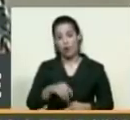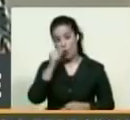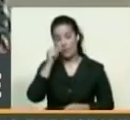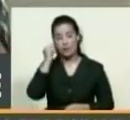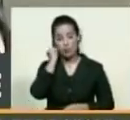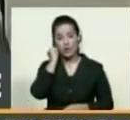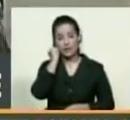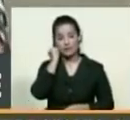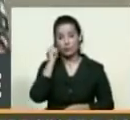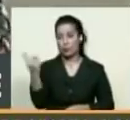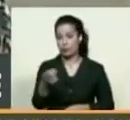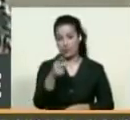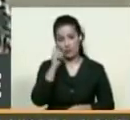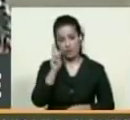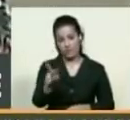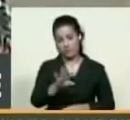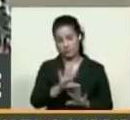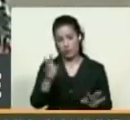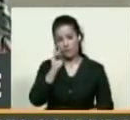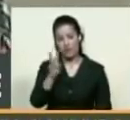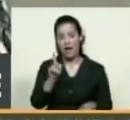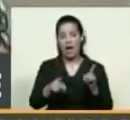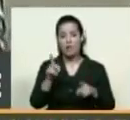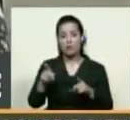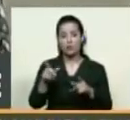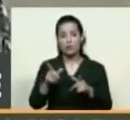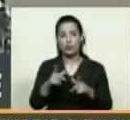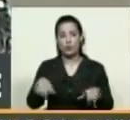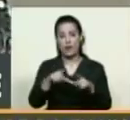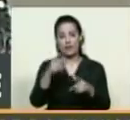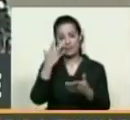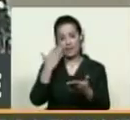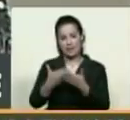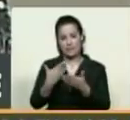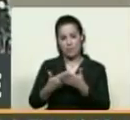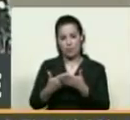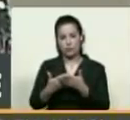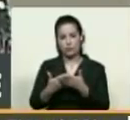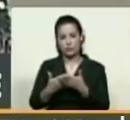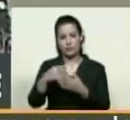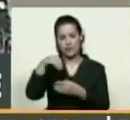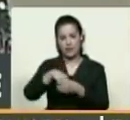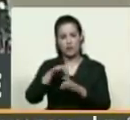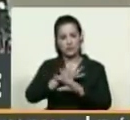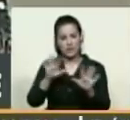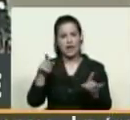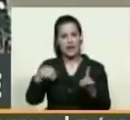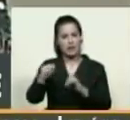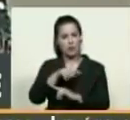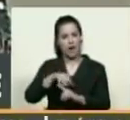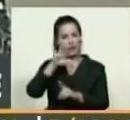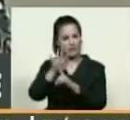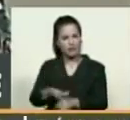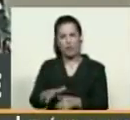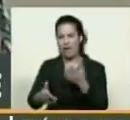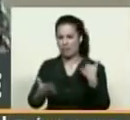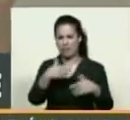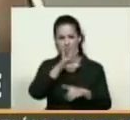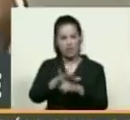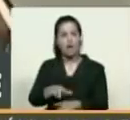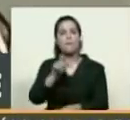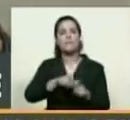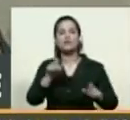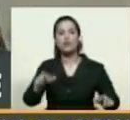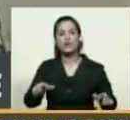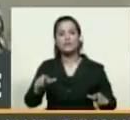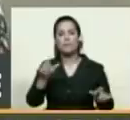mujeres, como ustedes van a ver en algunos de los testimonios que tenemos allí, que fueron agredidos en algunos casos por personas